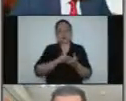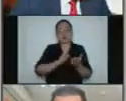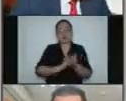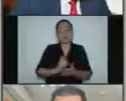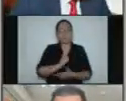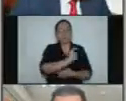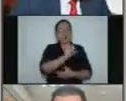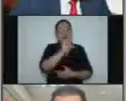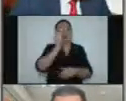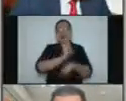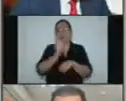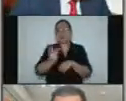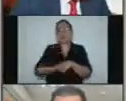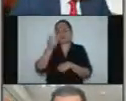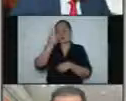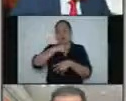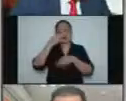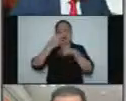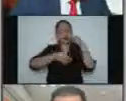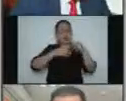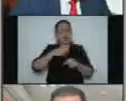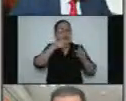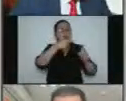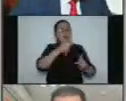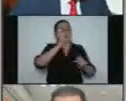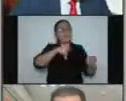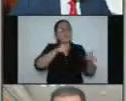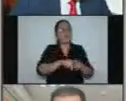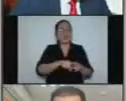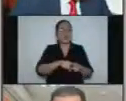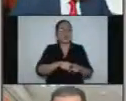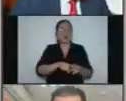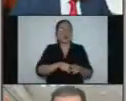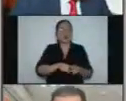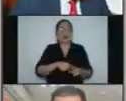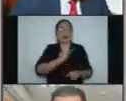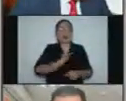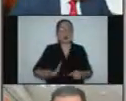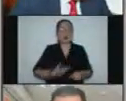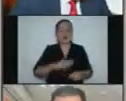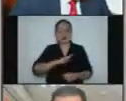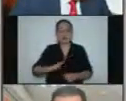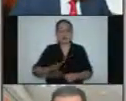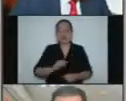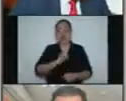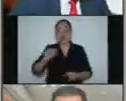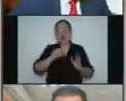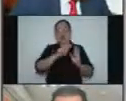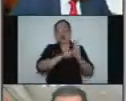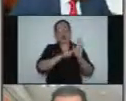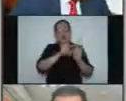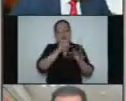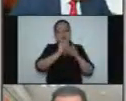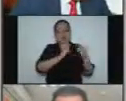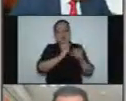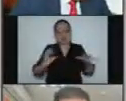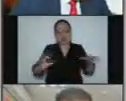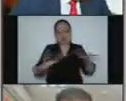extranjero atribuido a la presidenta municipal, a Netflix International, así como a las productoras que se indican en la